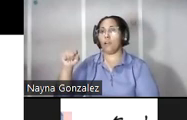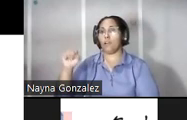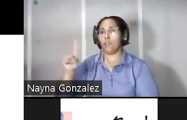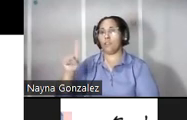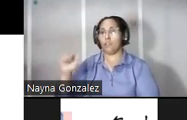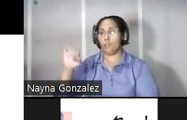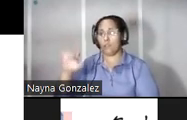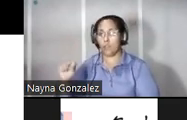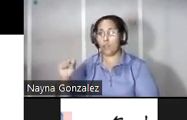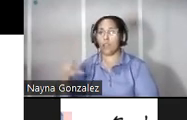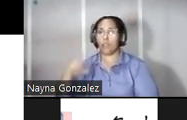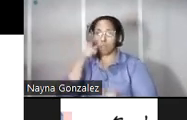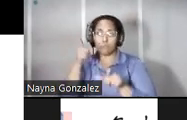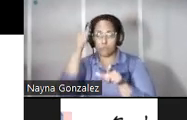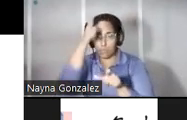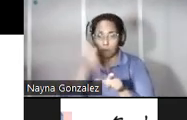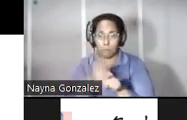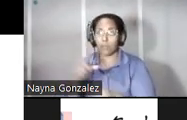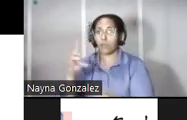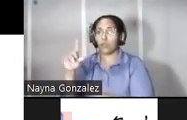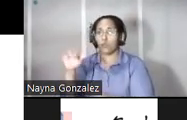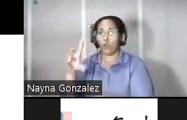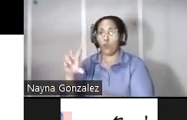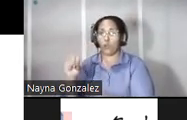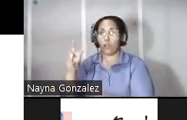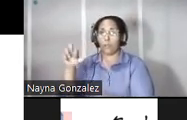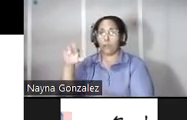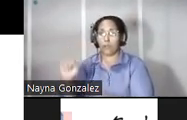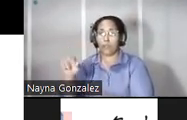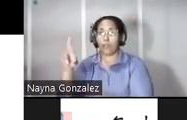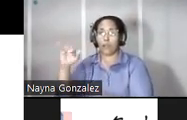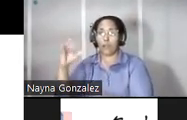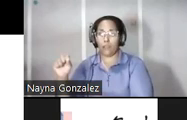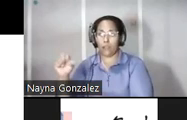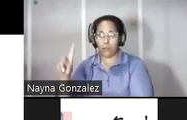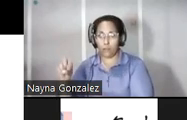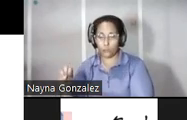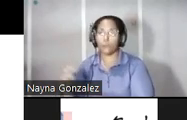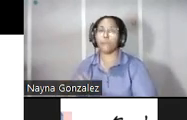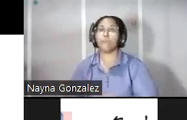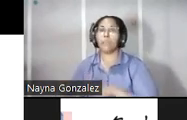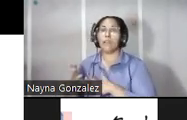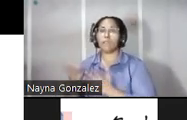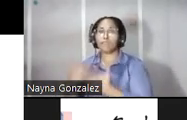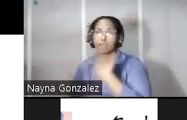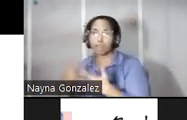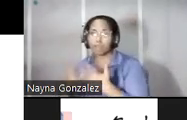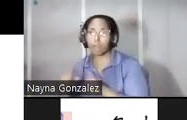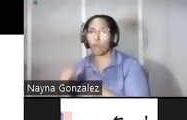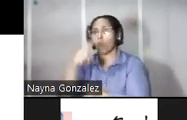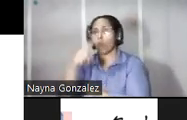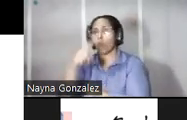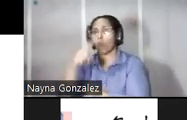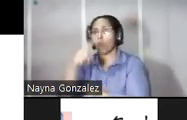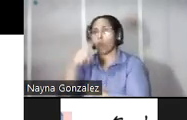los hermanos Santos, Dolores, María y Ricardo Sáez. En su relación con Sáez Pacheco,